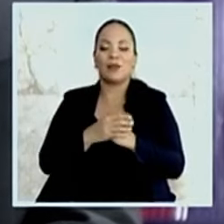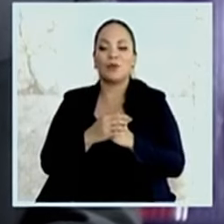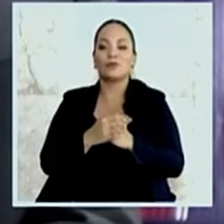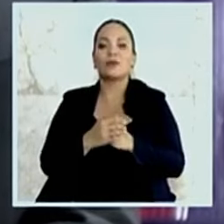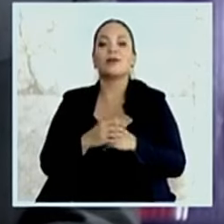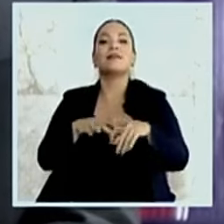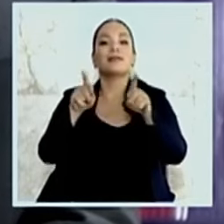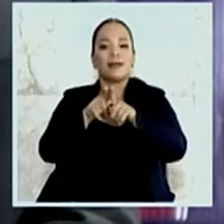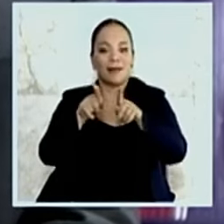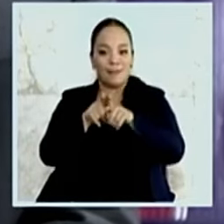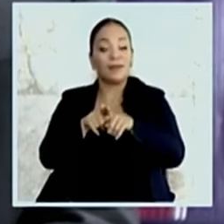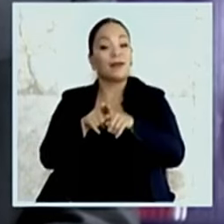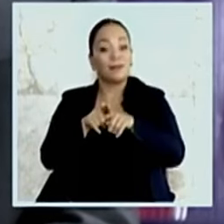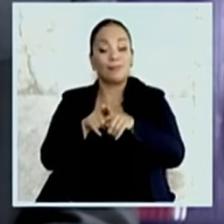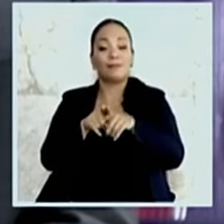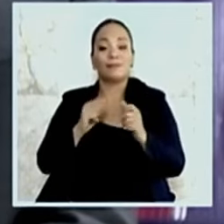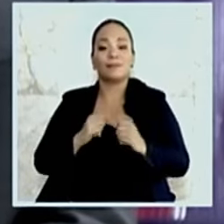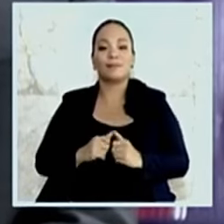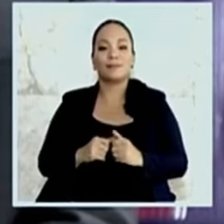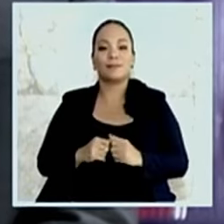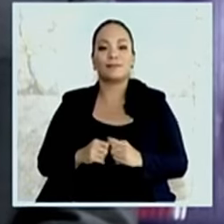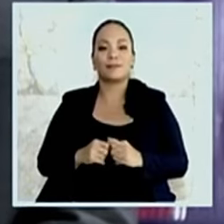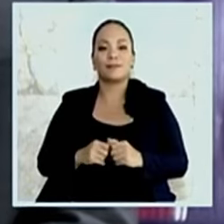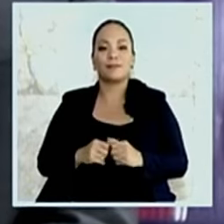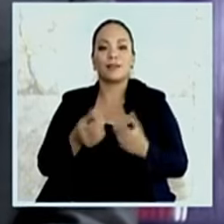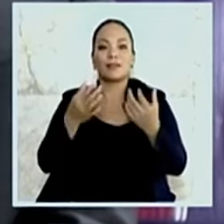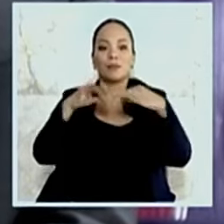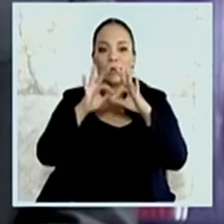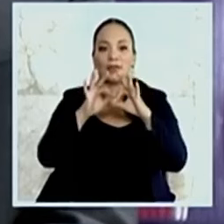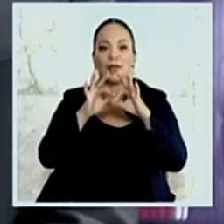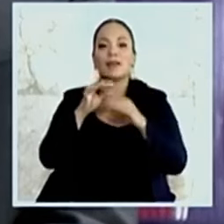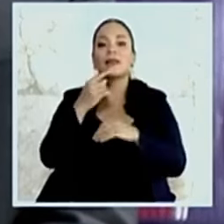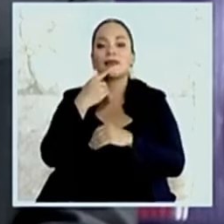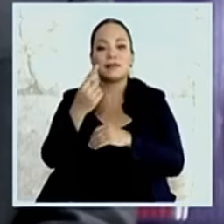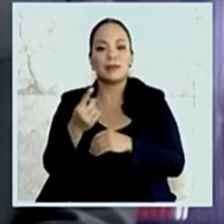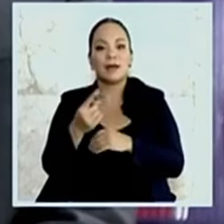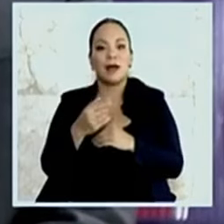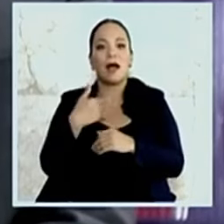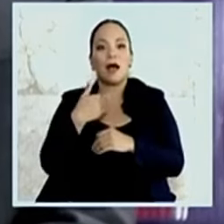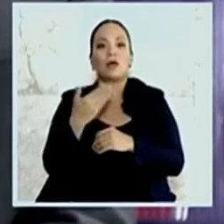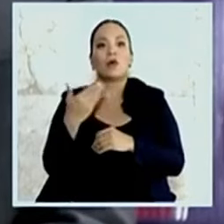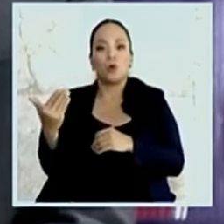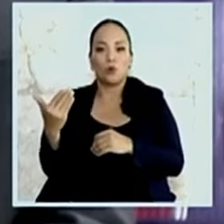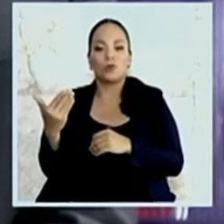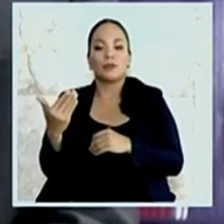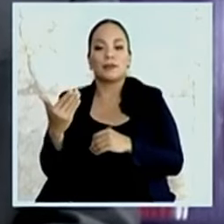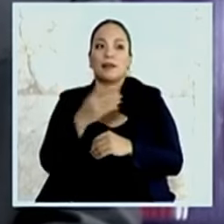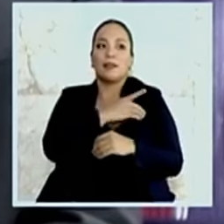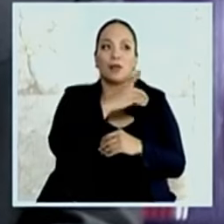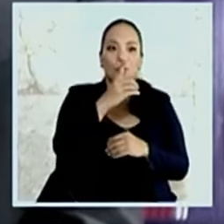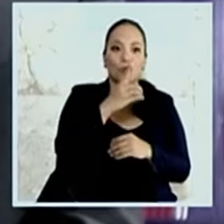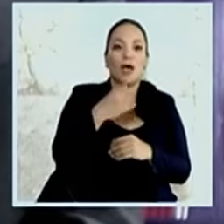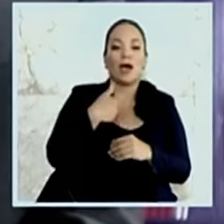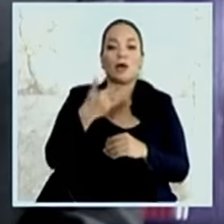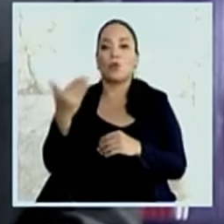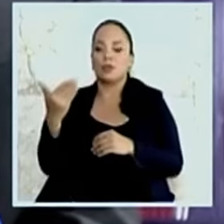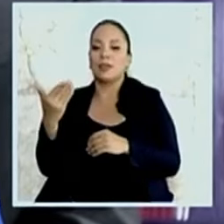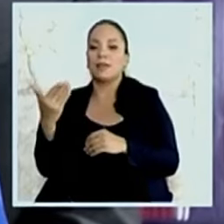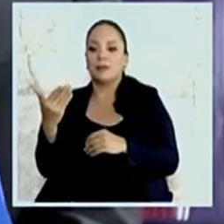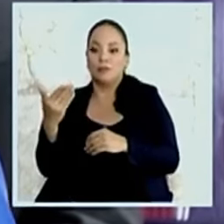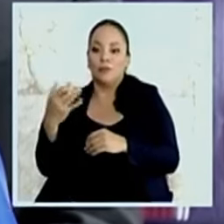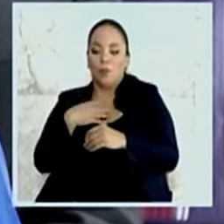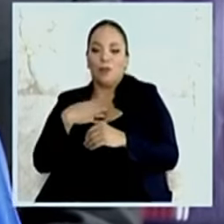y los que me pueden escuchar. La verdad es que no me canso de darle gracias a Dios, pero también hay